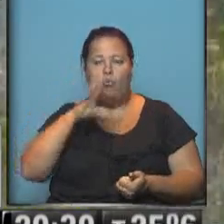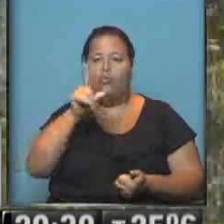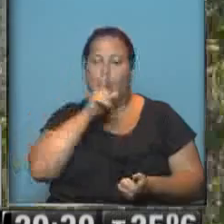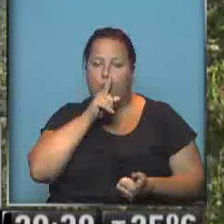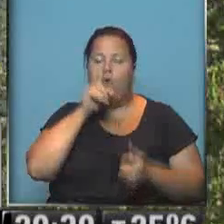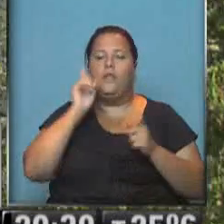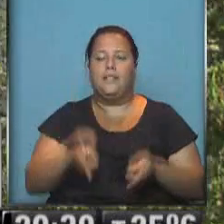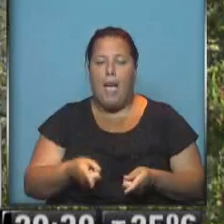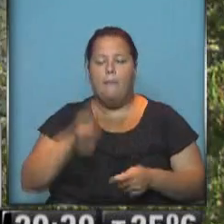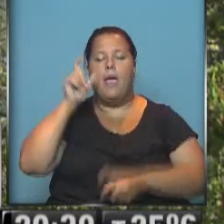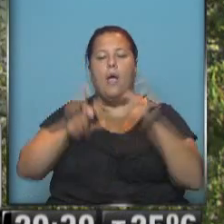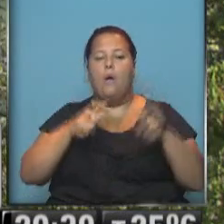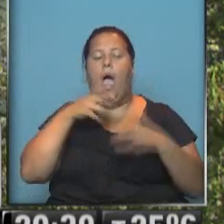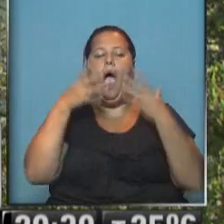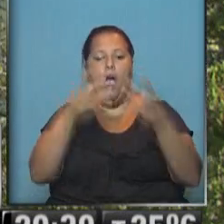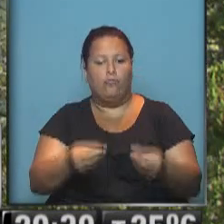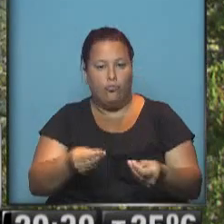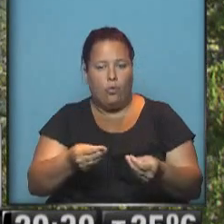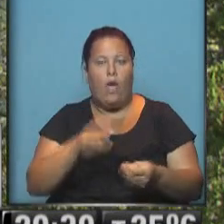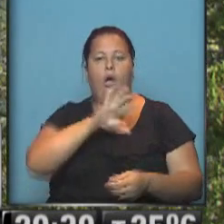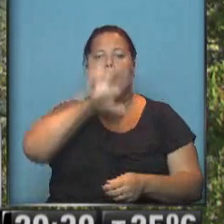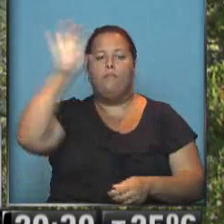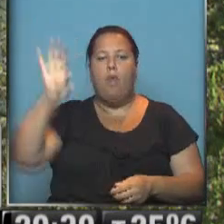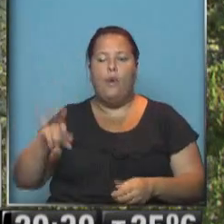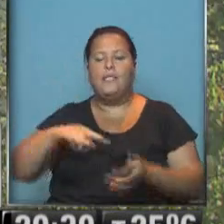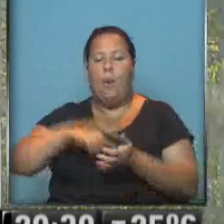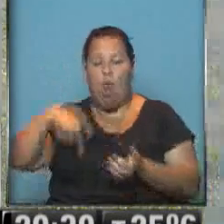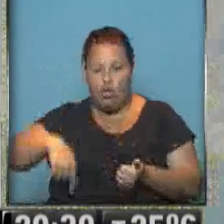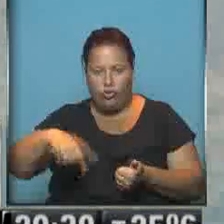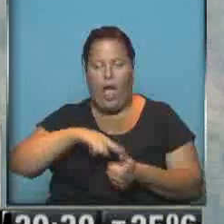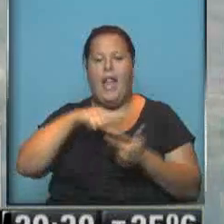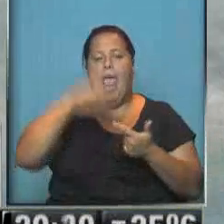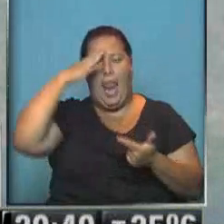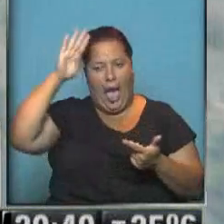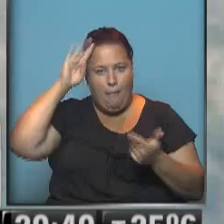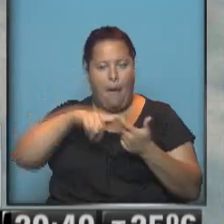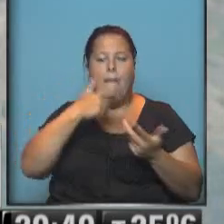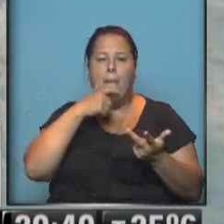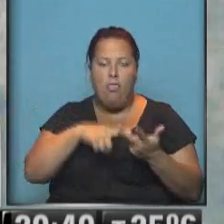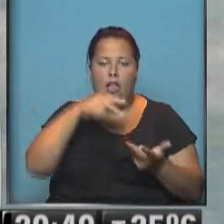provincias de Buenos Aires, La Pampa, Mendoza, Neuquén y también Río Negro.